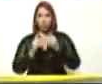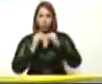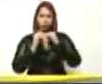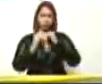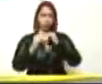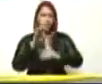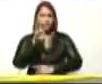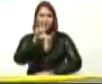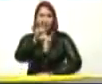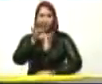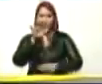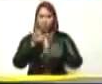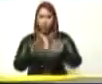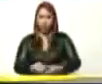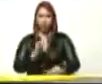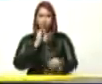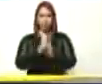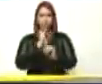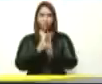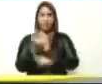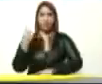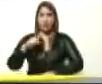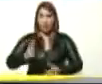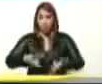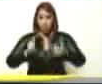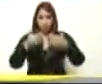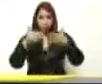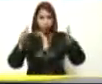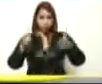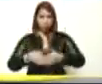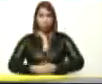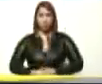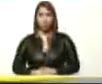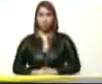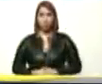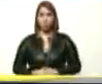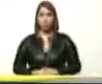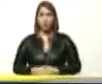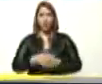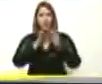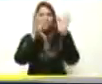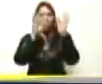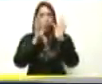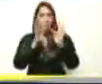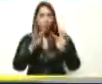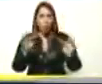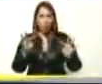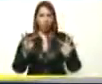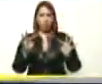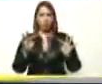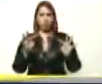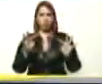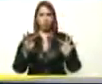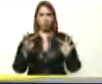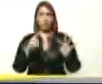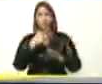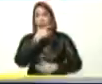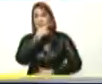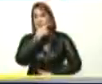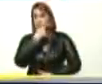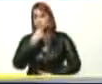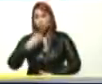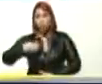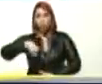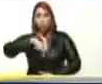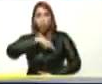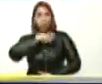patria, tengamos activado, estos mecanismos, que le faciliten, a nuestro